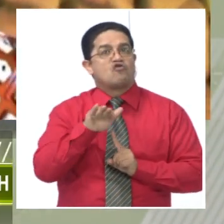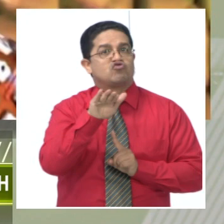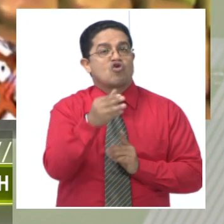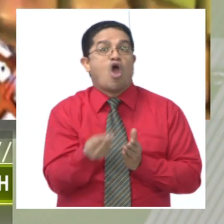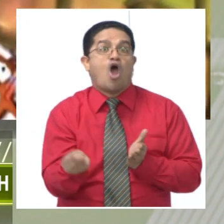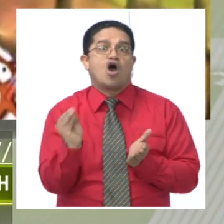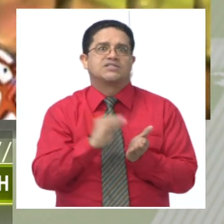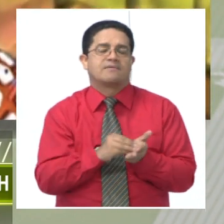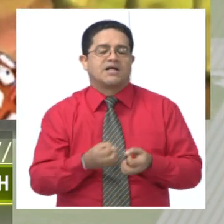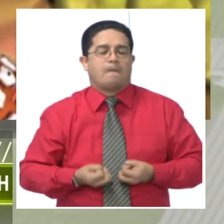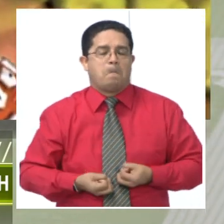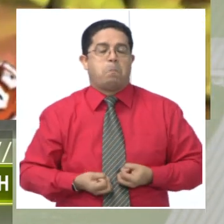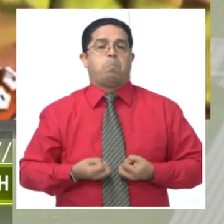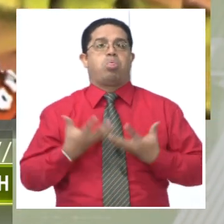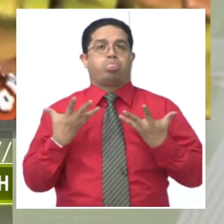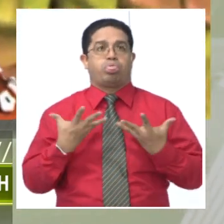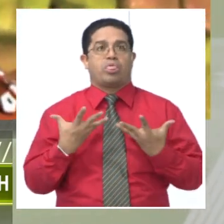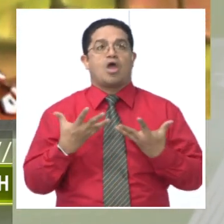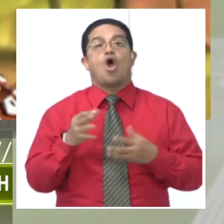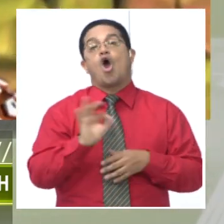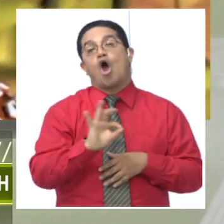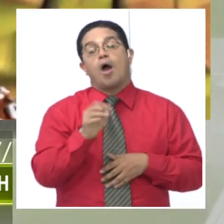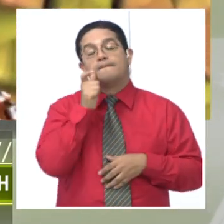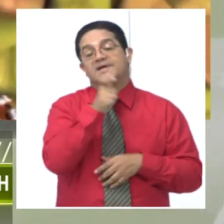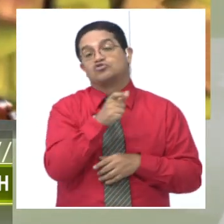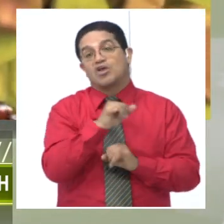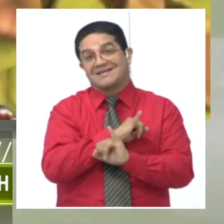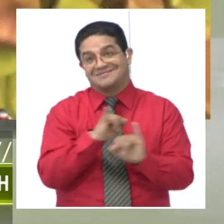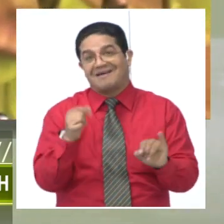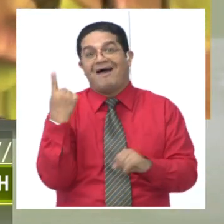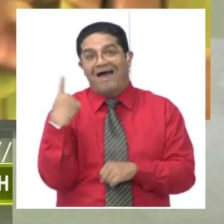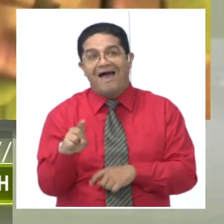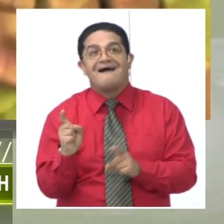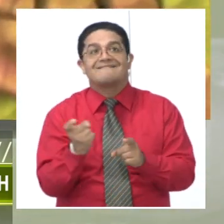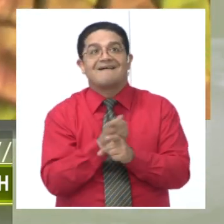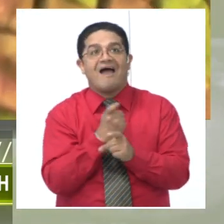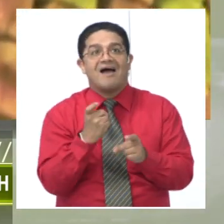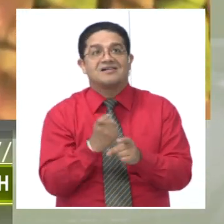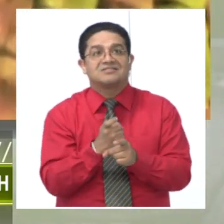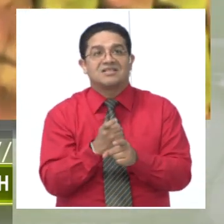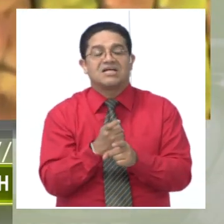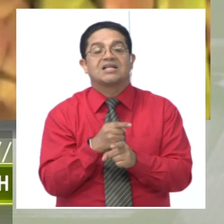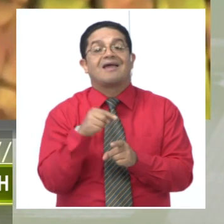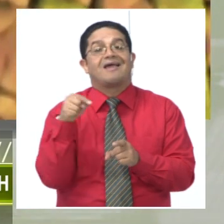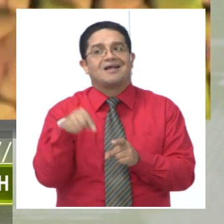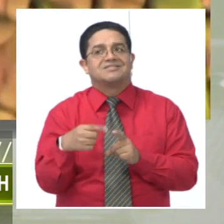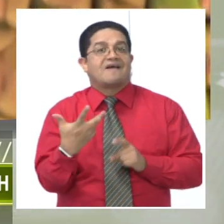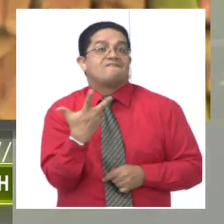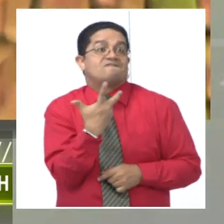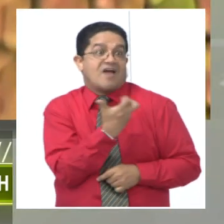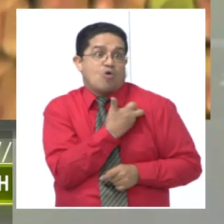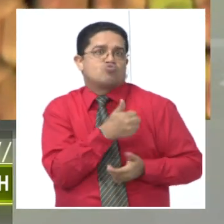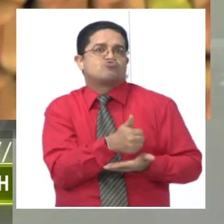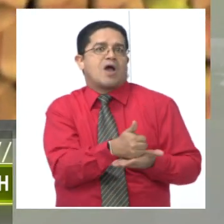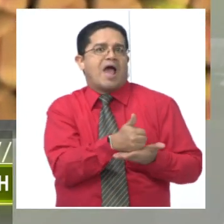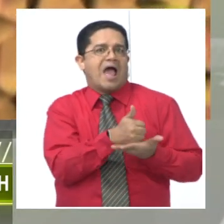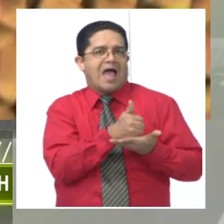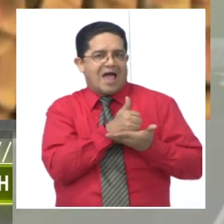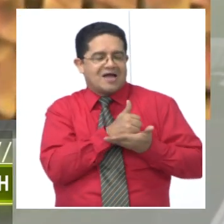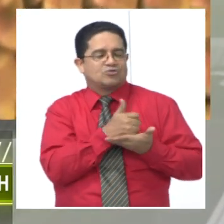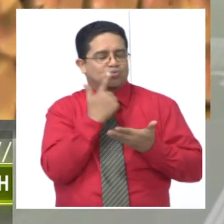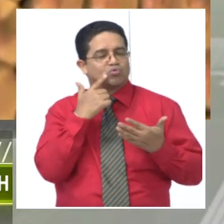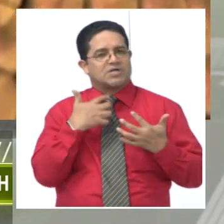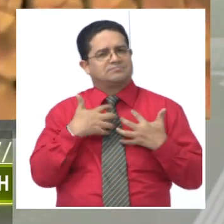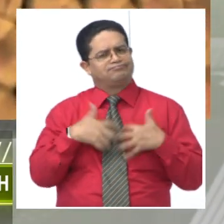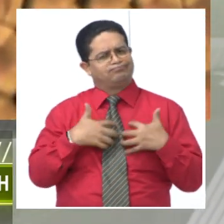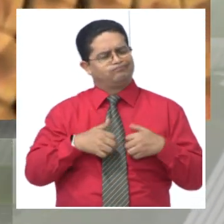incluso en pacientes que se le ha diagnosticado ya cáncer de cuello uterino asociado a VPH, esa vacunación la va a ayudar en su respuesta al